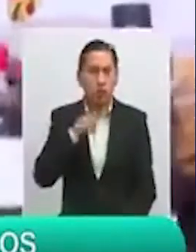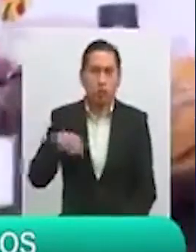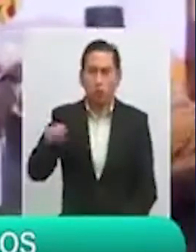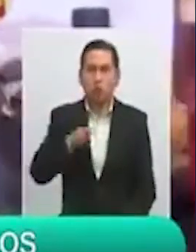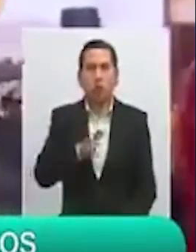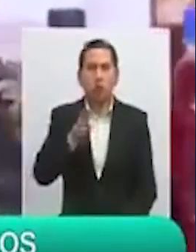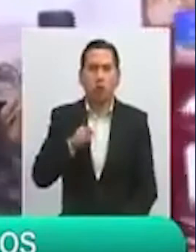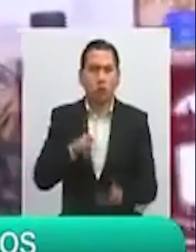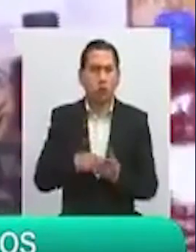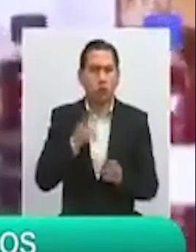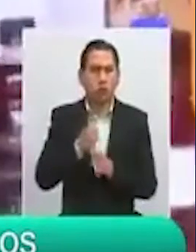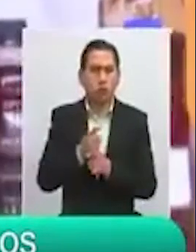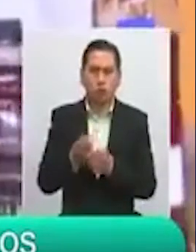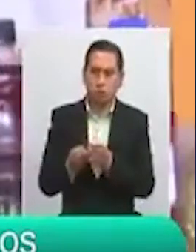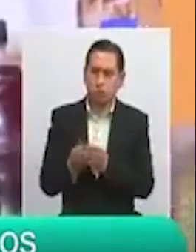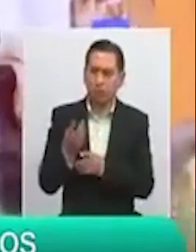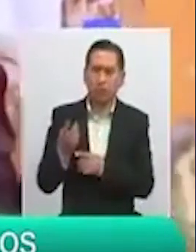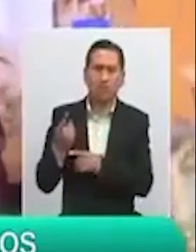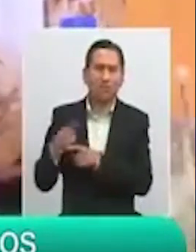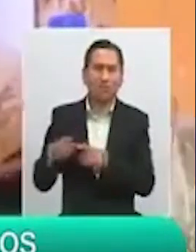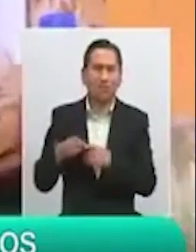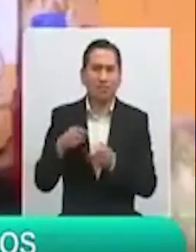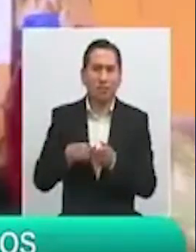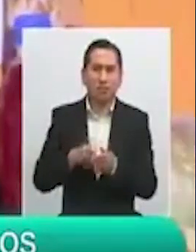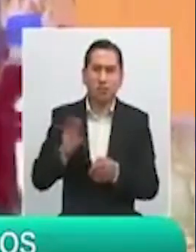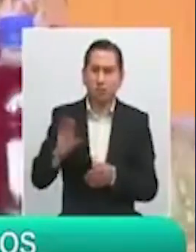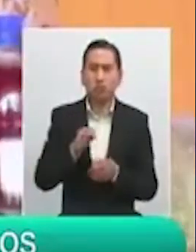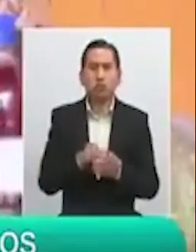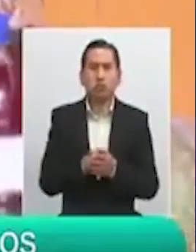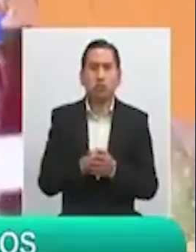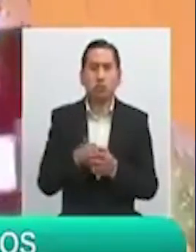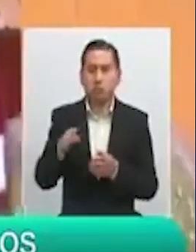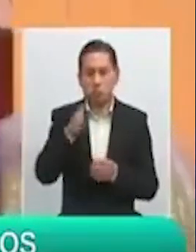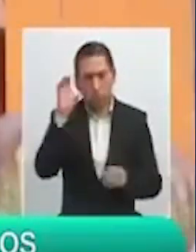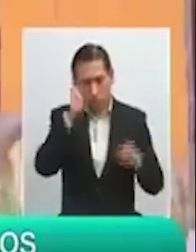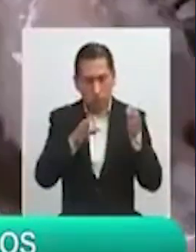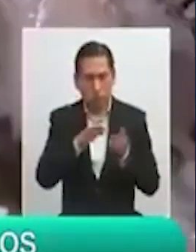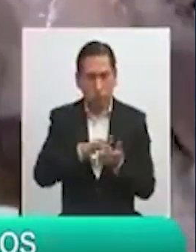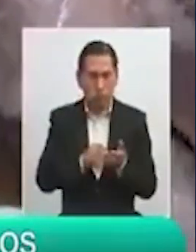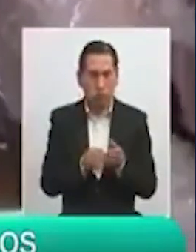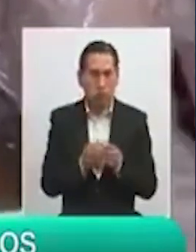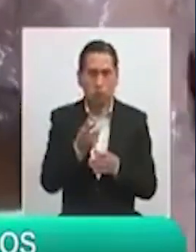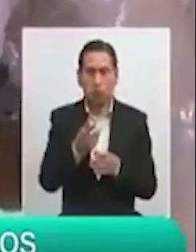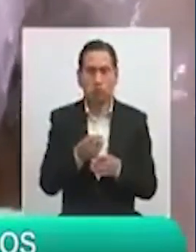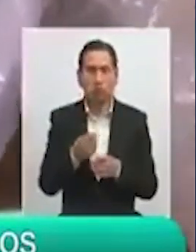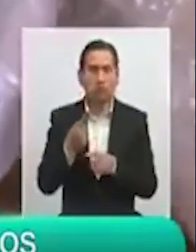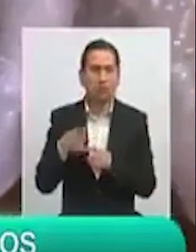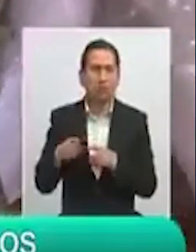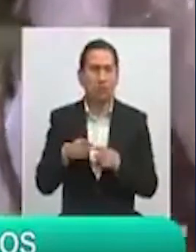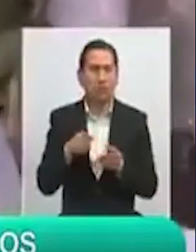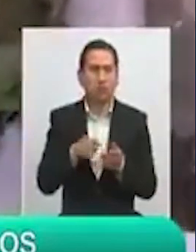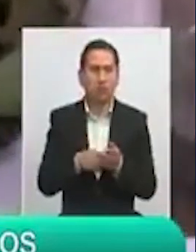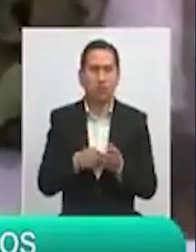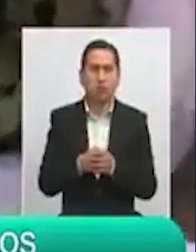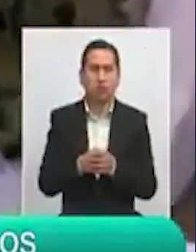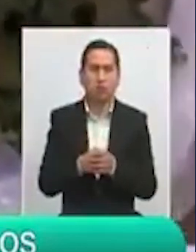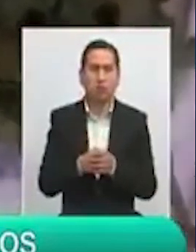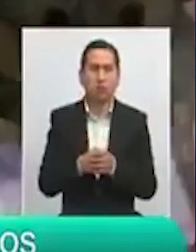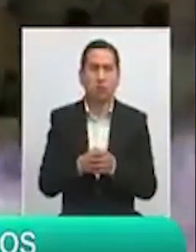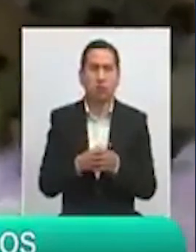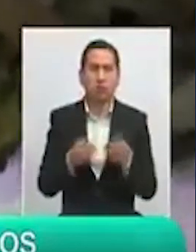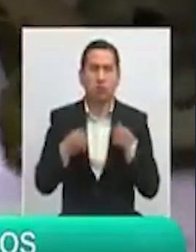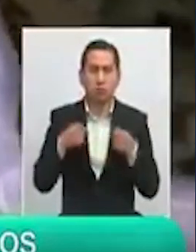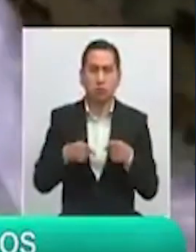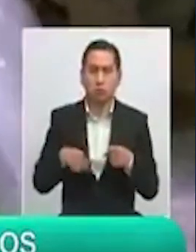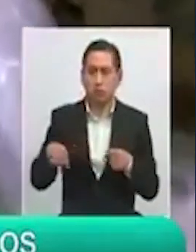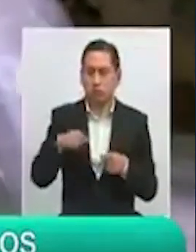y han utilizado el eucalipto, huirahuira, han usado las plantas medicinales del sinini, de la guanábana, o sea,